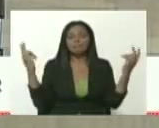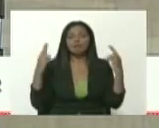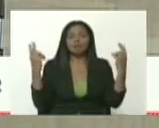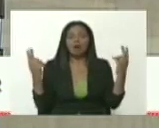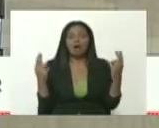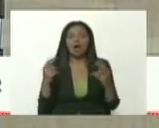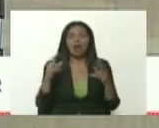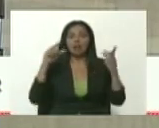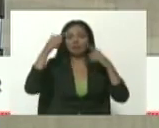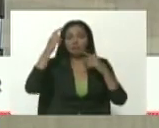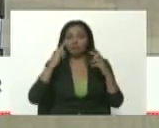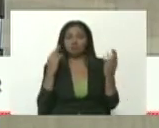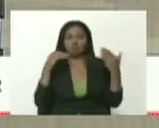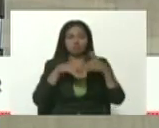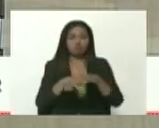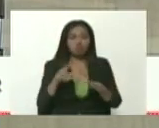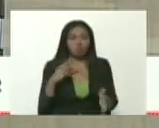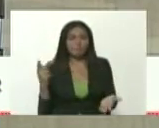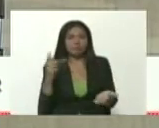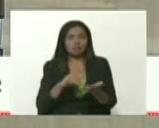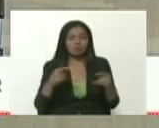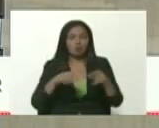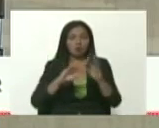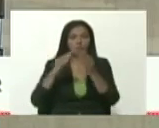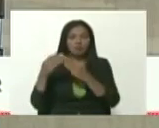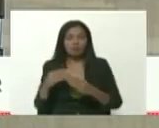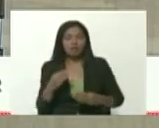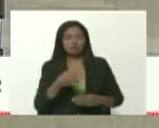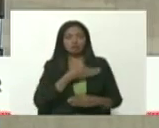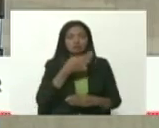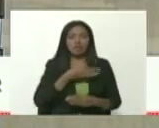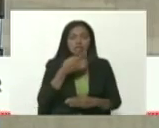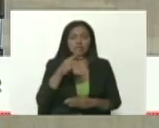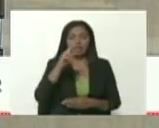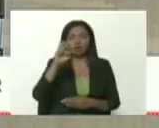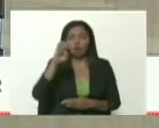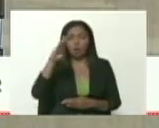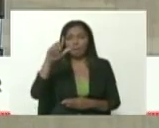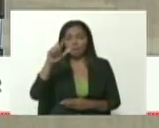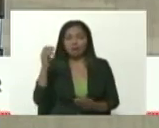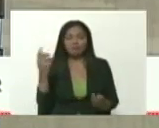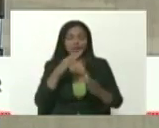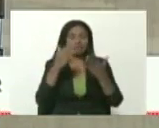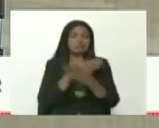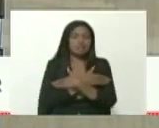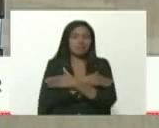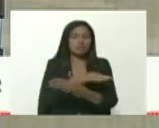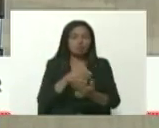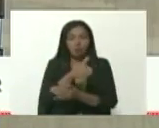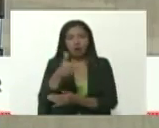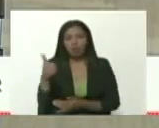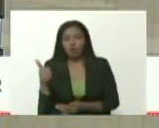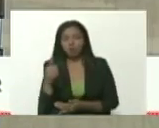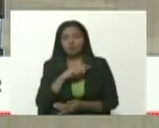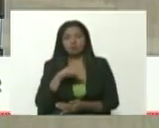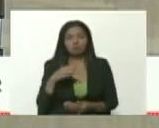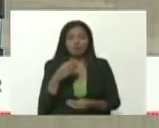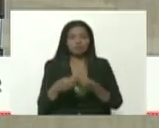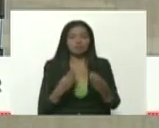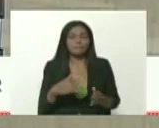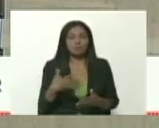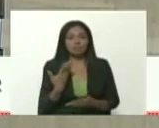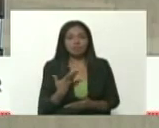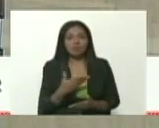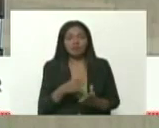Bello, a la cual pertenezco, viva la comunidad socialista El Roble. Felicidades a todos los que con su granito de arena hicieron posible